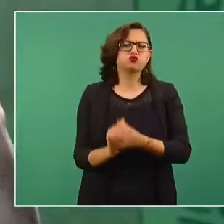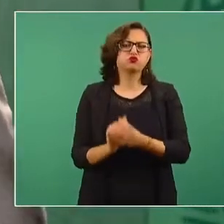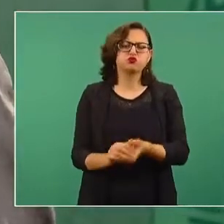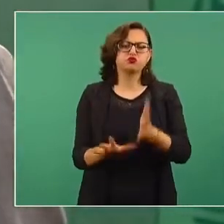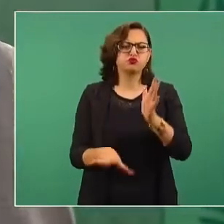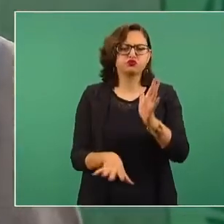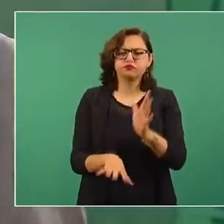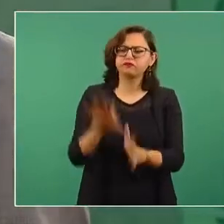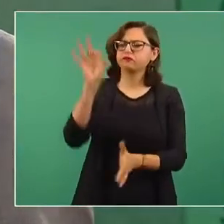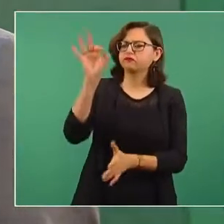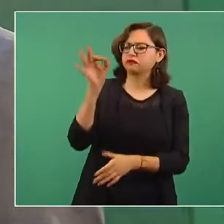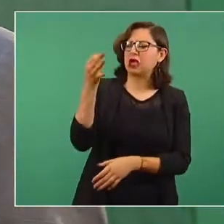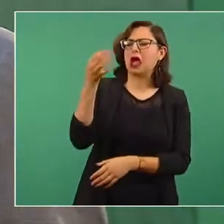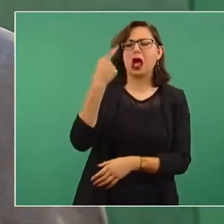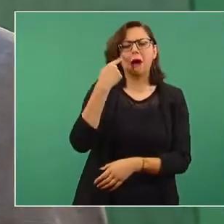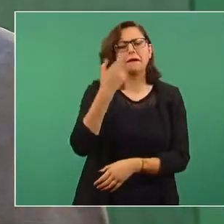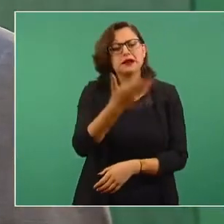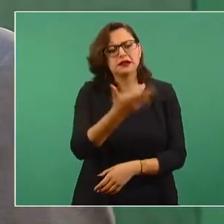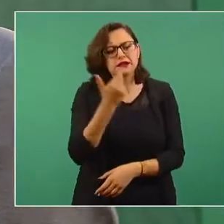pues entonces